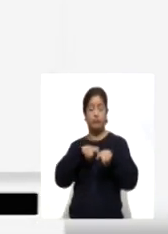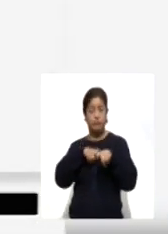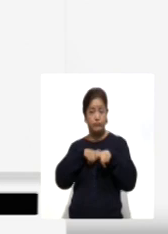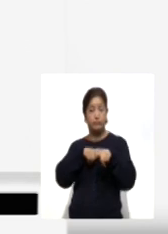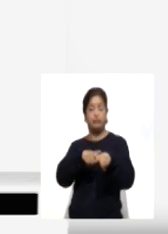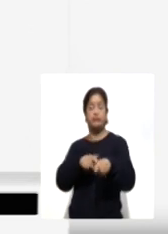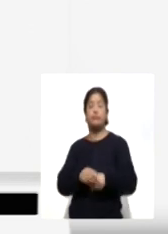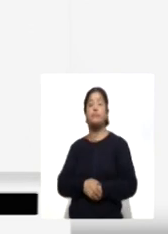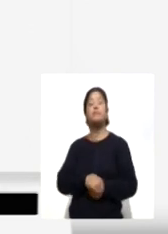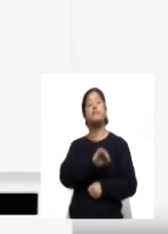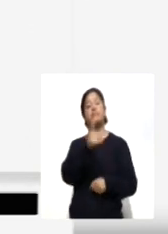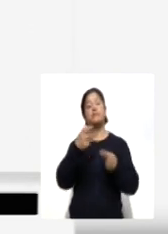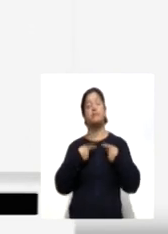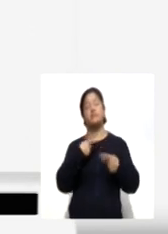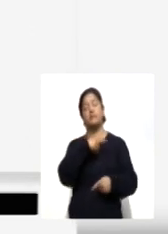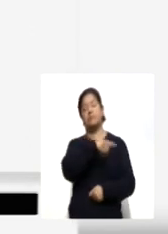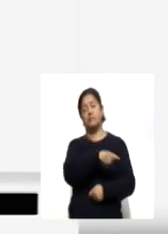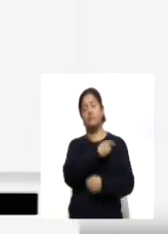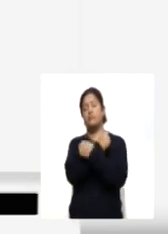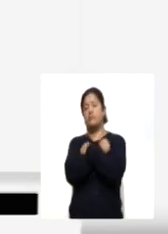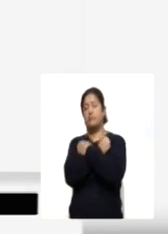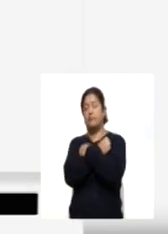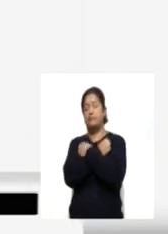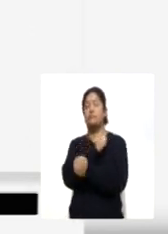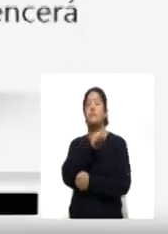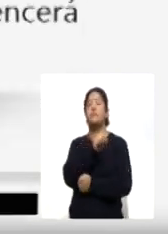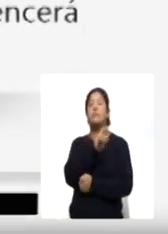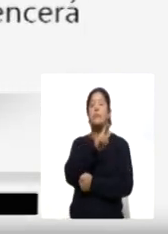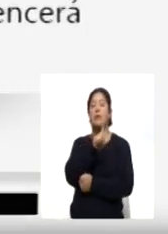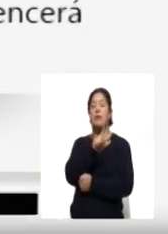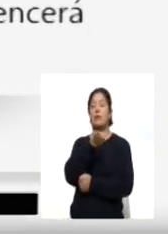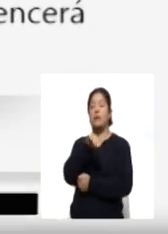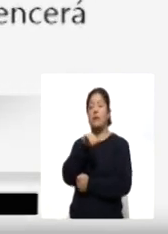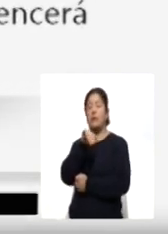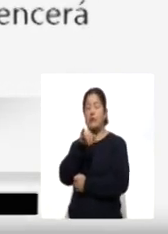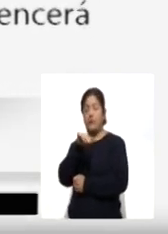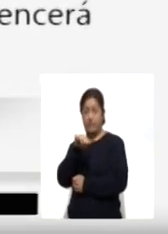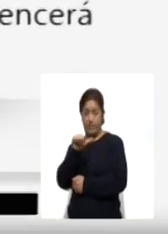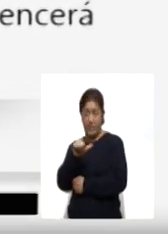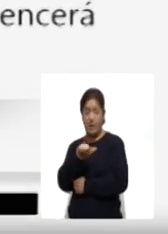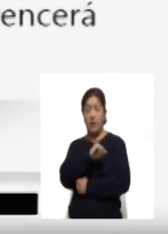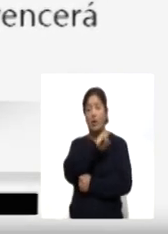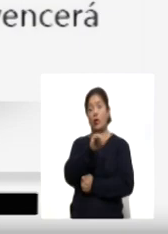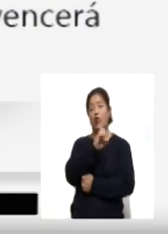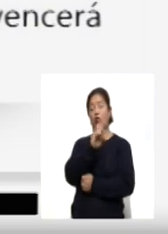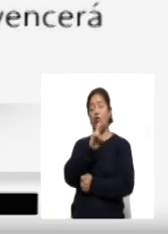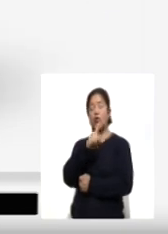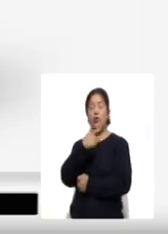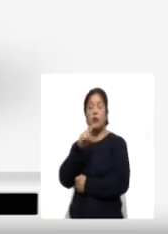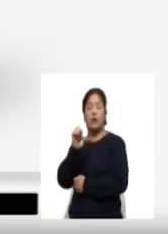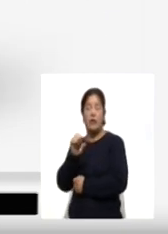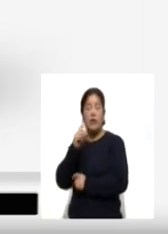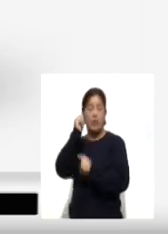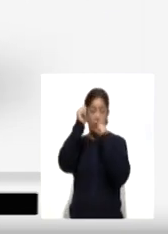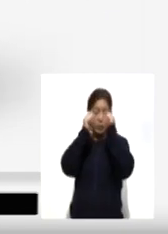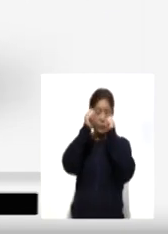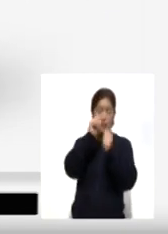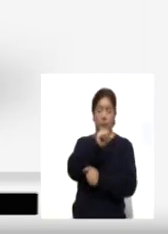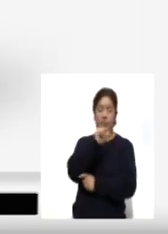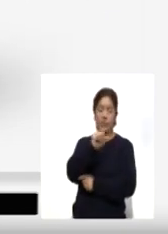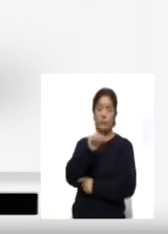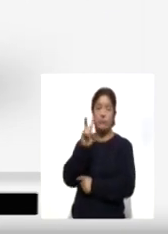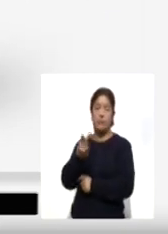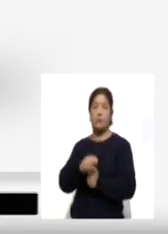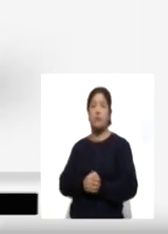estatales, entre ellos los secretarios de Educación, Roberto Lima Morales, de Desarrollo Económico, Jorge Luis Vázquez Rodríguez, y de Turismo, Anabel Alvarado